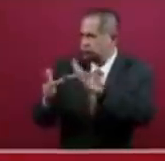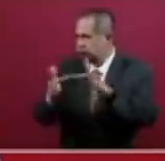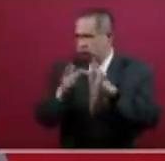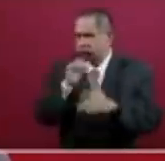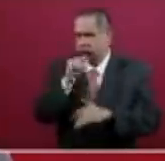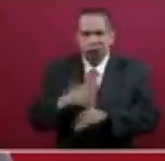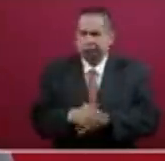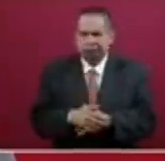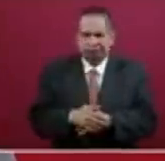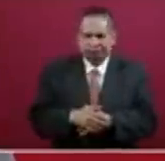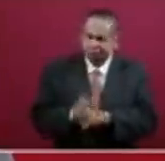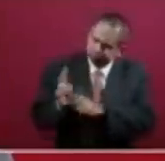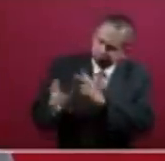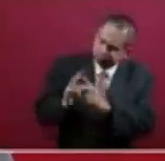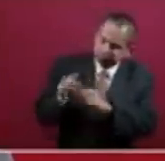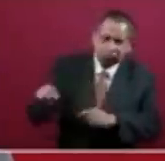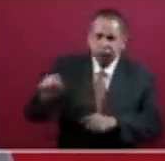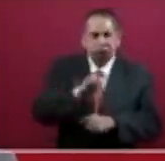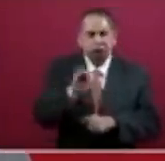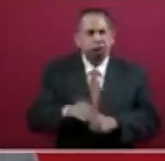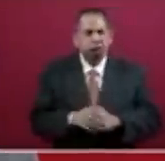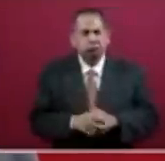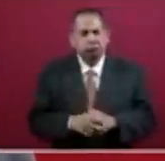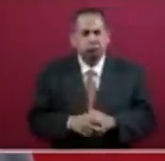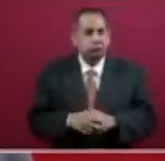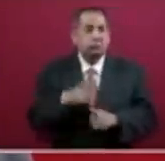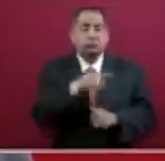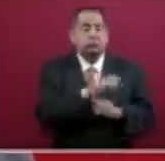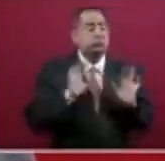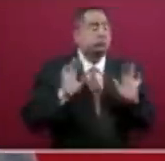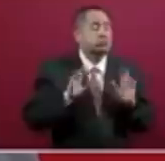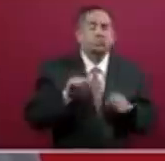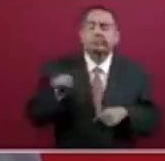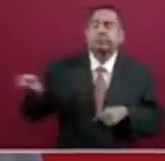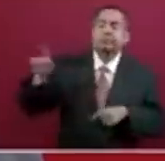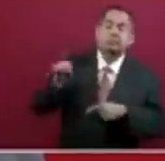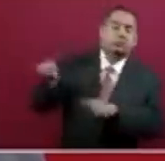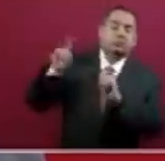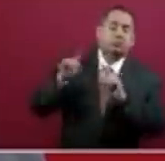con el ciudadano? No era su función.